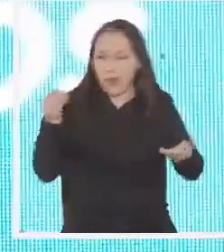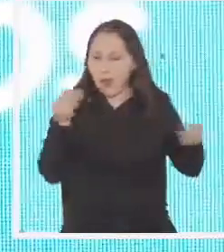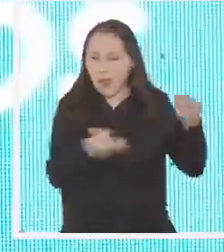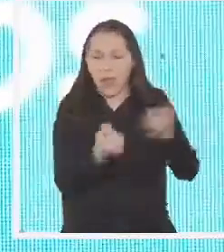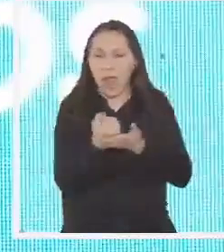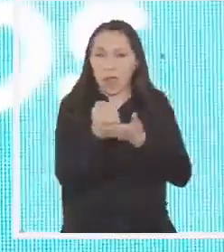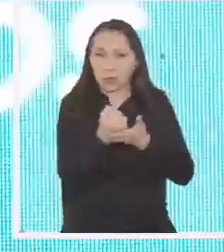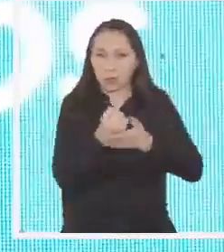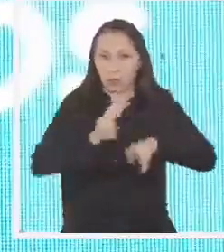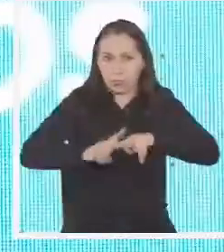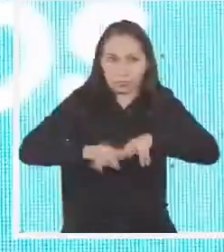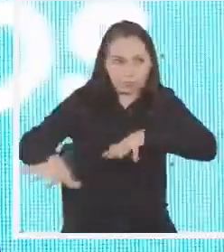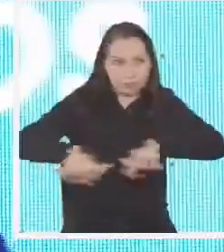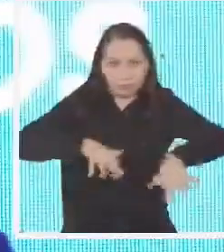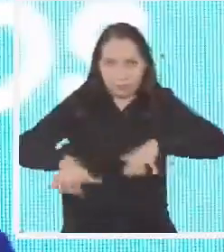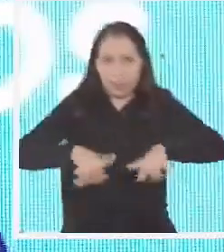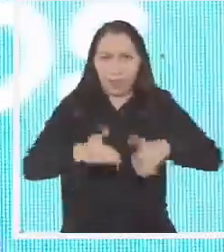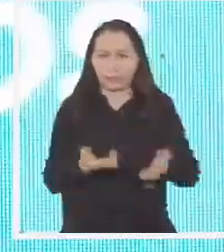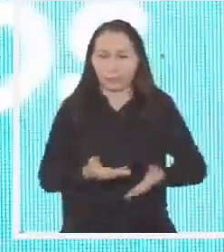colaboración para la acción,